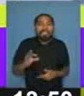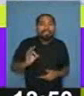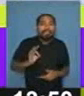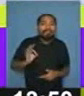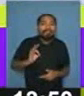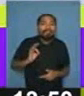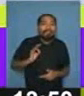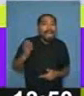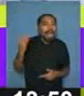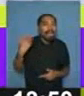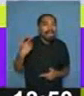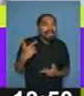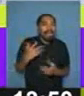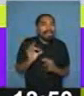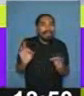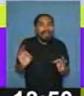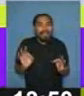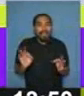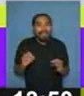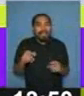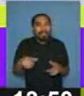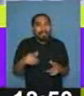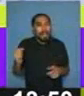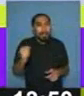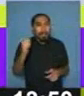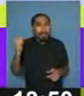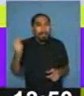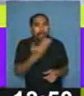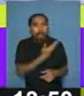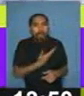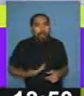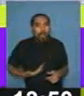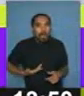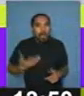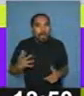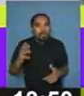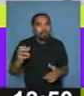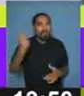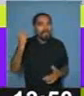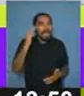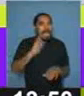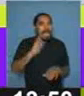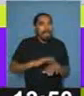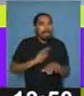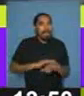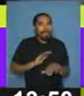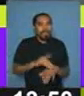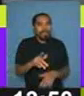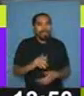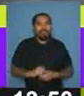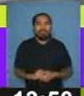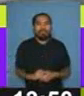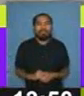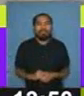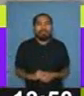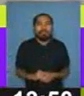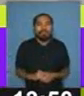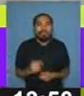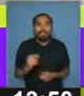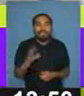tuvieron. Y lo más importante, el Estado se hace cargo de lo que los empleadores deberían haberse hecho cargo, ¿no? Por eso es tan importante, insisto, esta